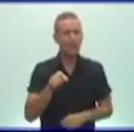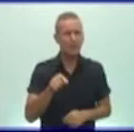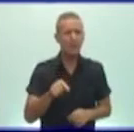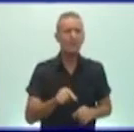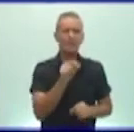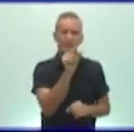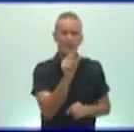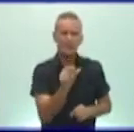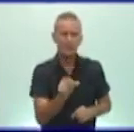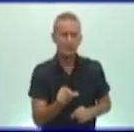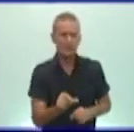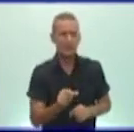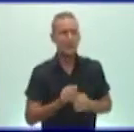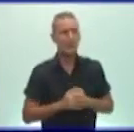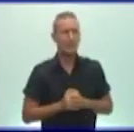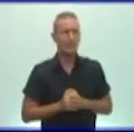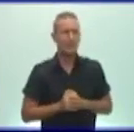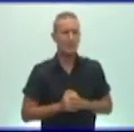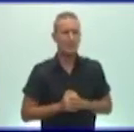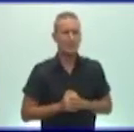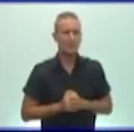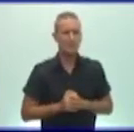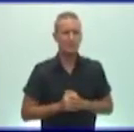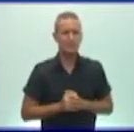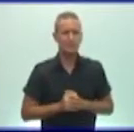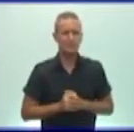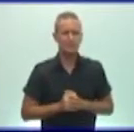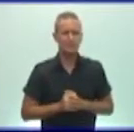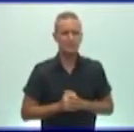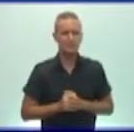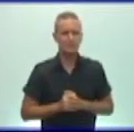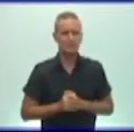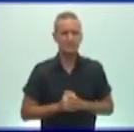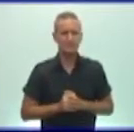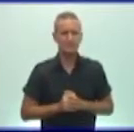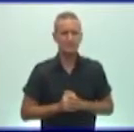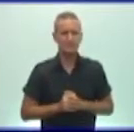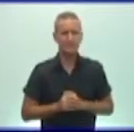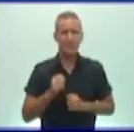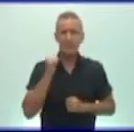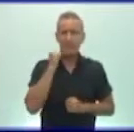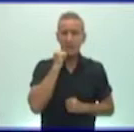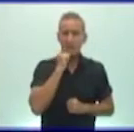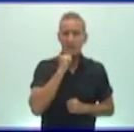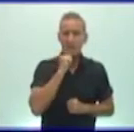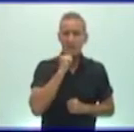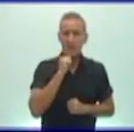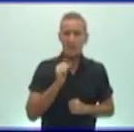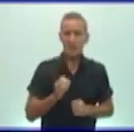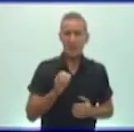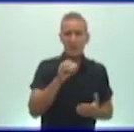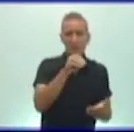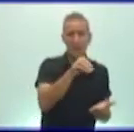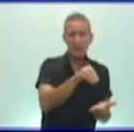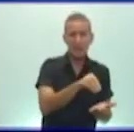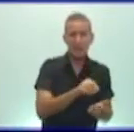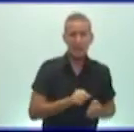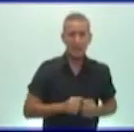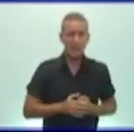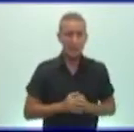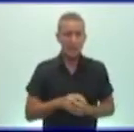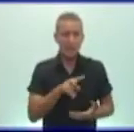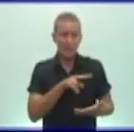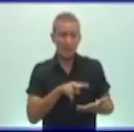madréporas, circunda, crepúsculo. Además, los invito a leer el texto